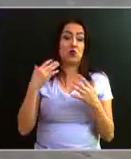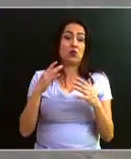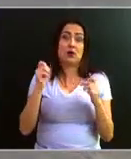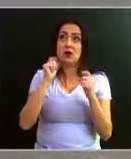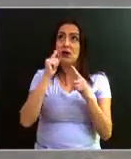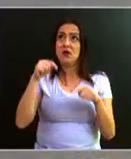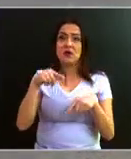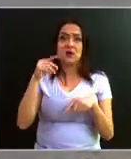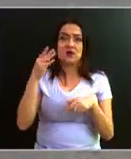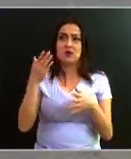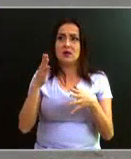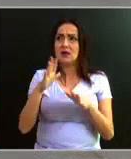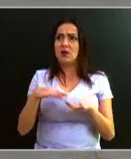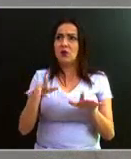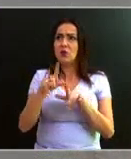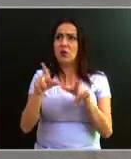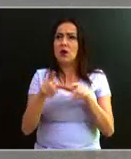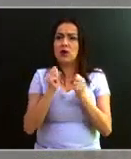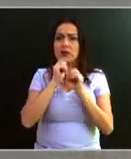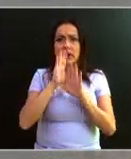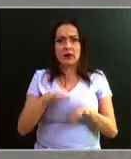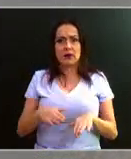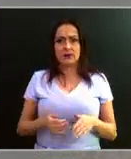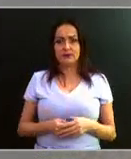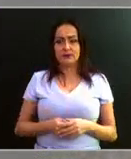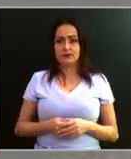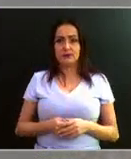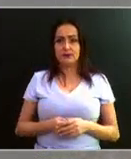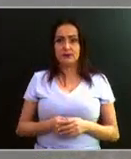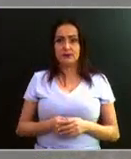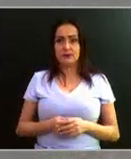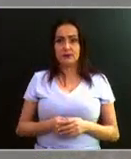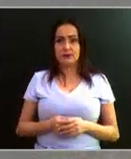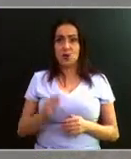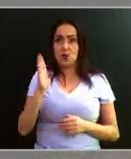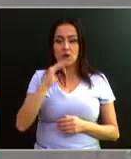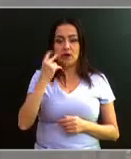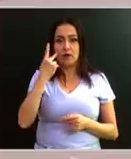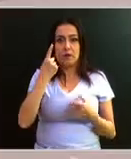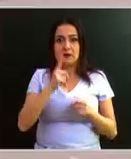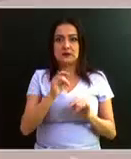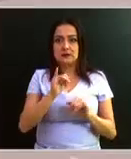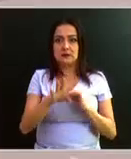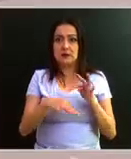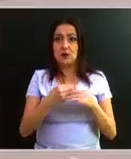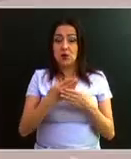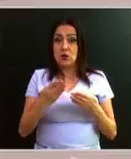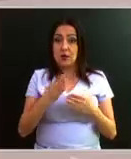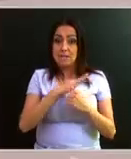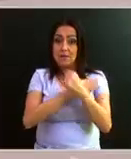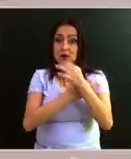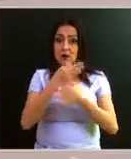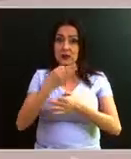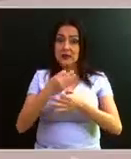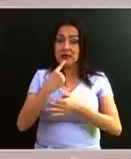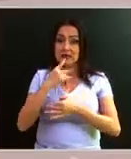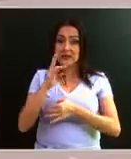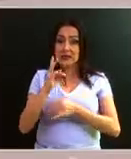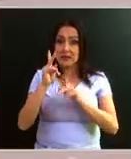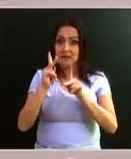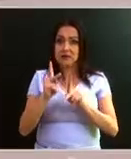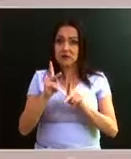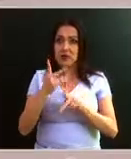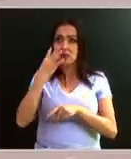no, es un lugar muy muy tranquilo, nunca habían pasado estas cosas. El Poder Judicial confirmó que 7 personas